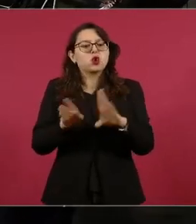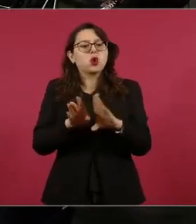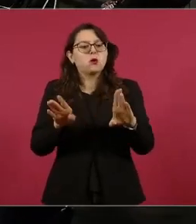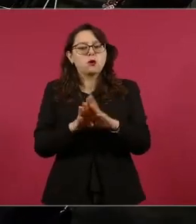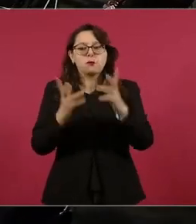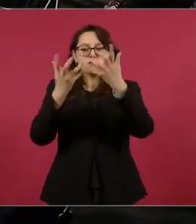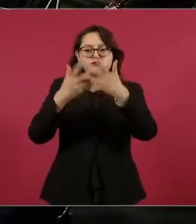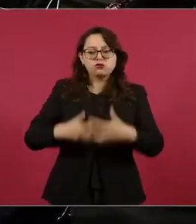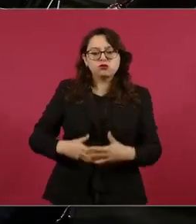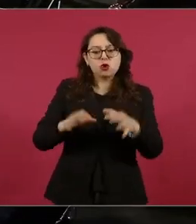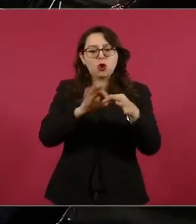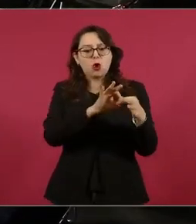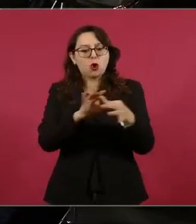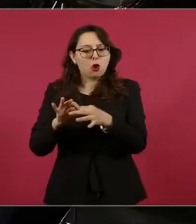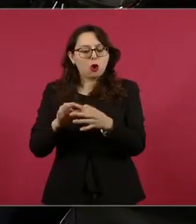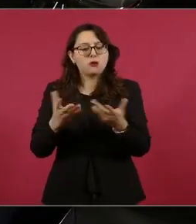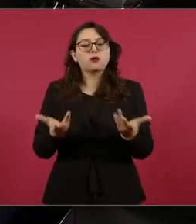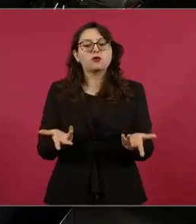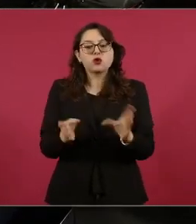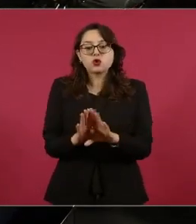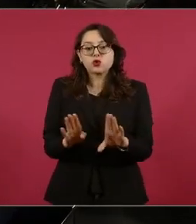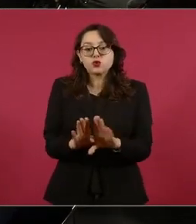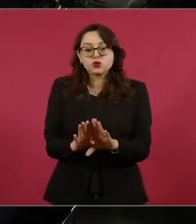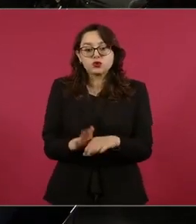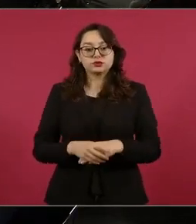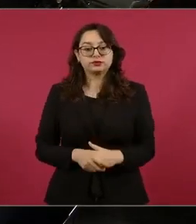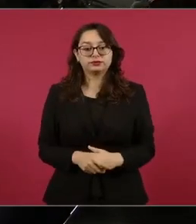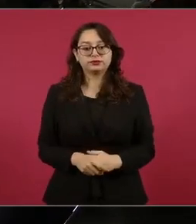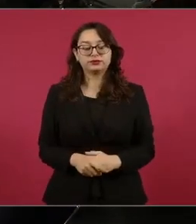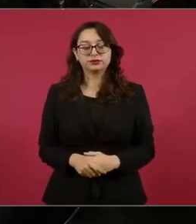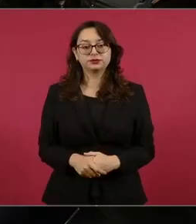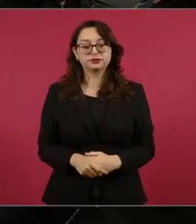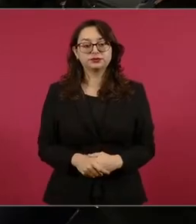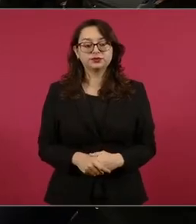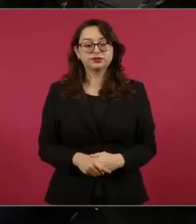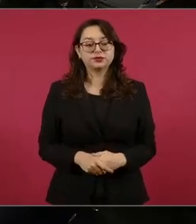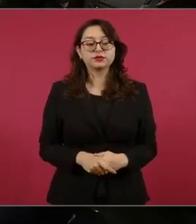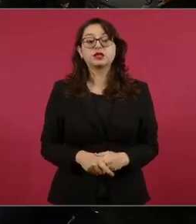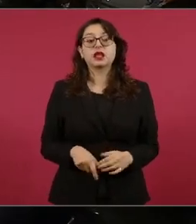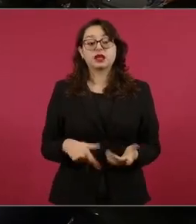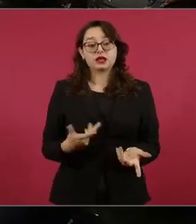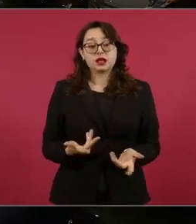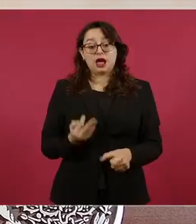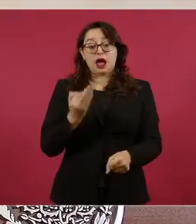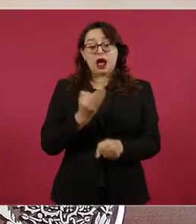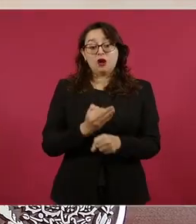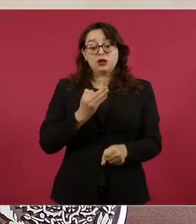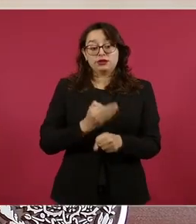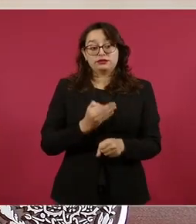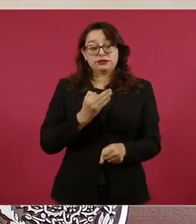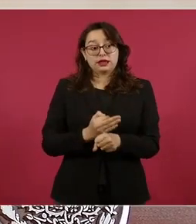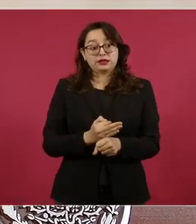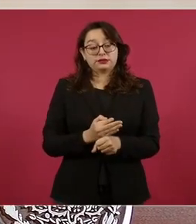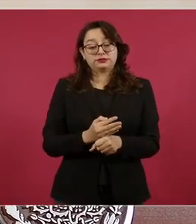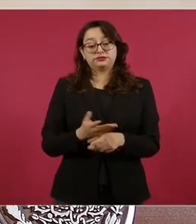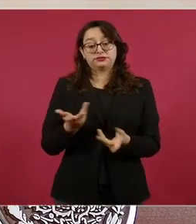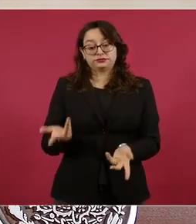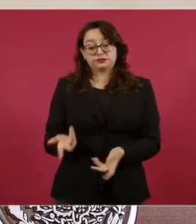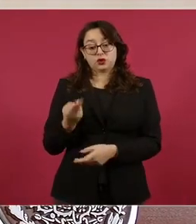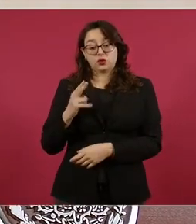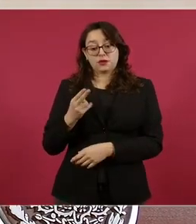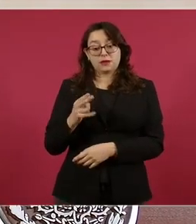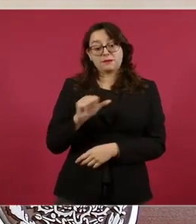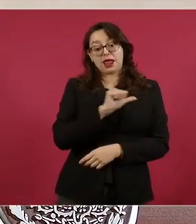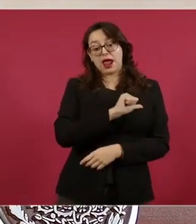que se concluya el plazo eh para enero que se les